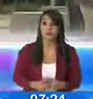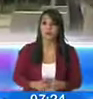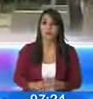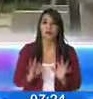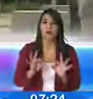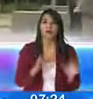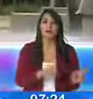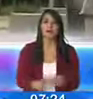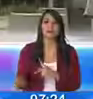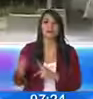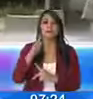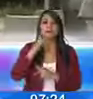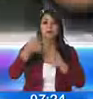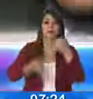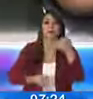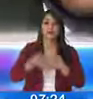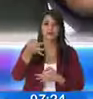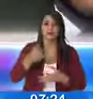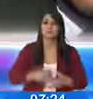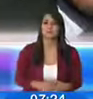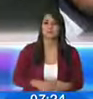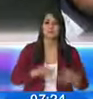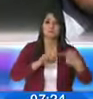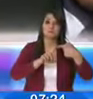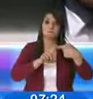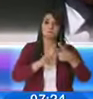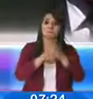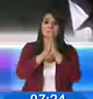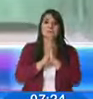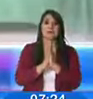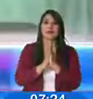alista la audiencia preparatoria a juicio. Primero habrá que resolver el